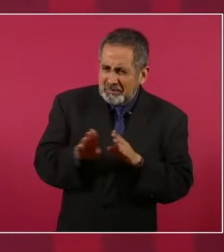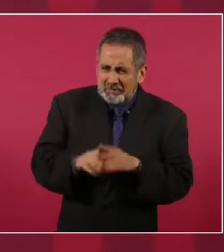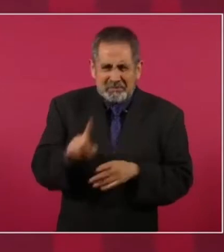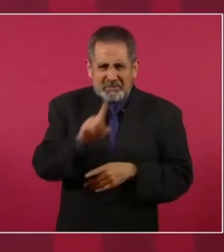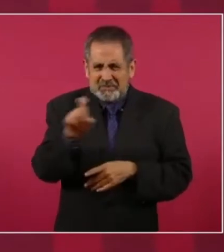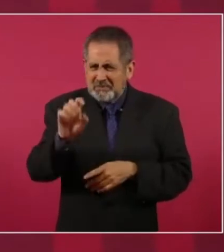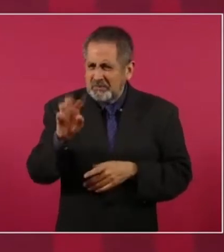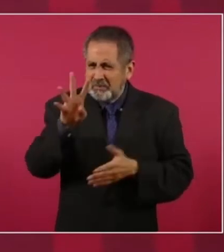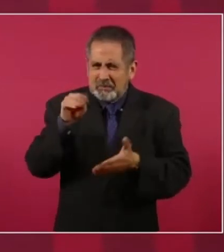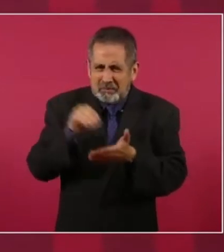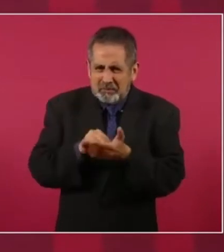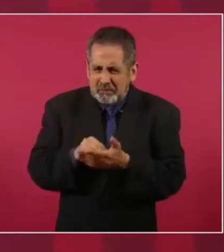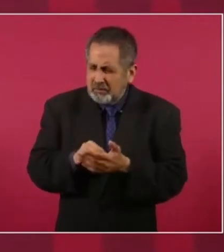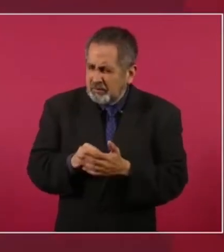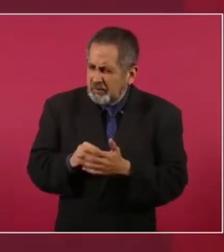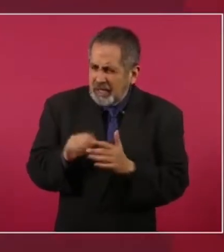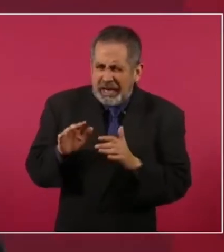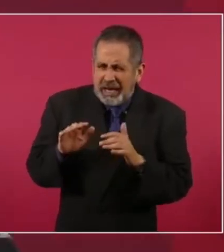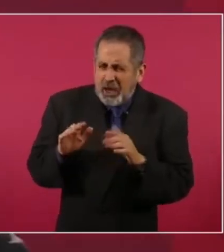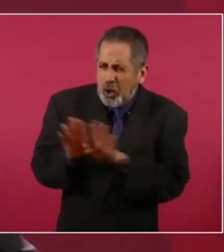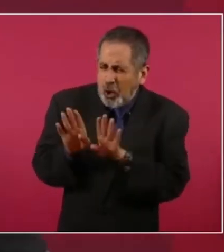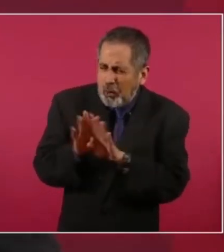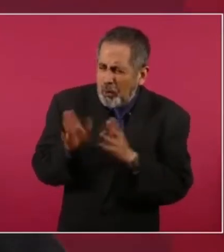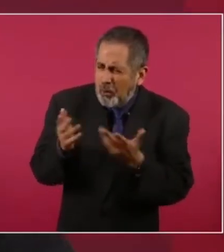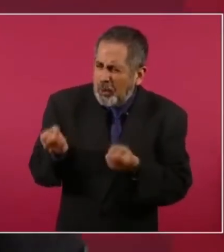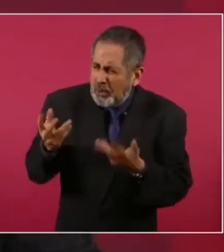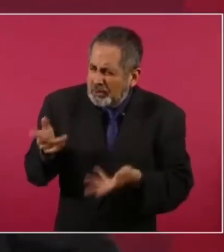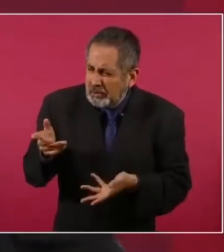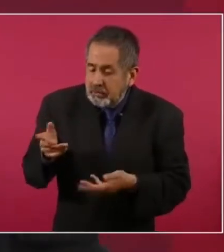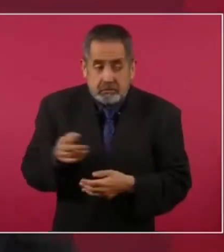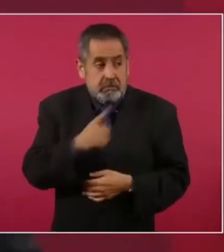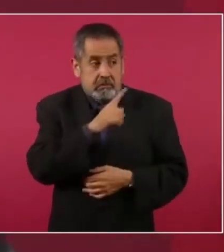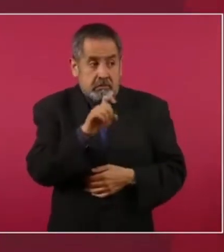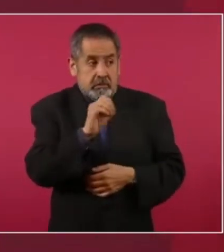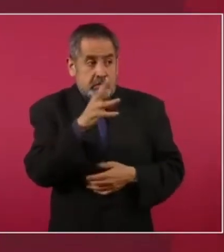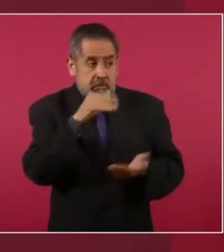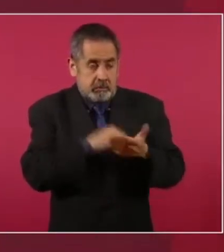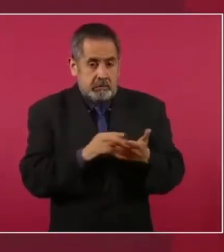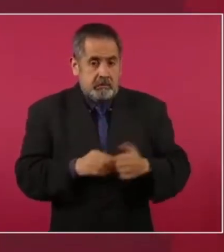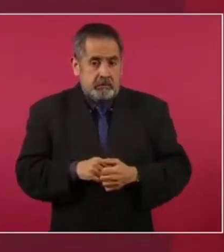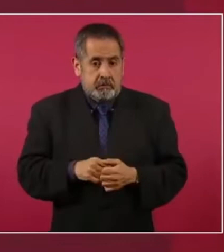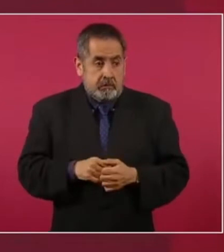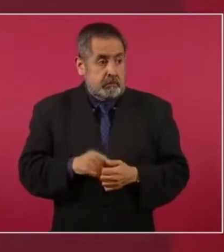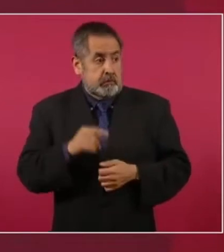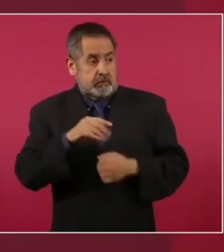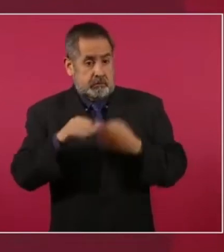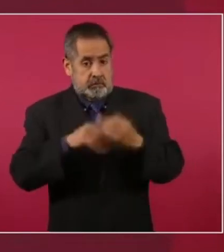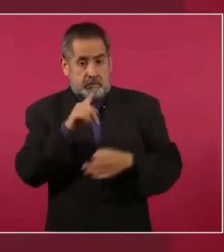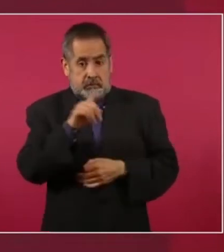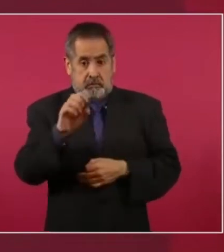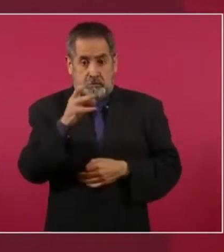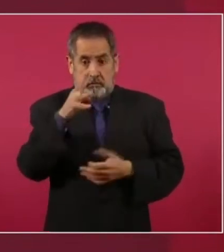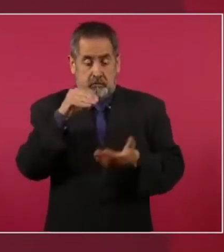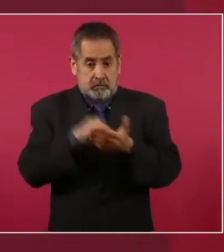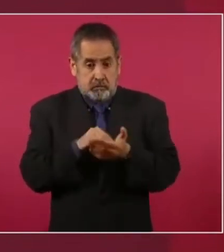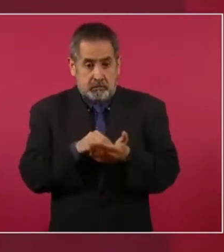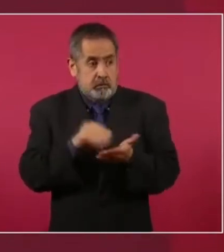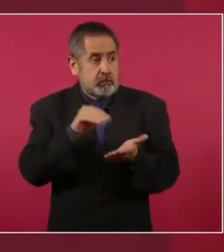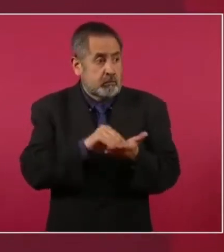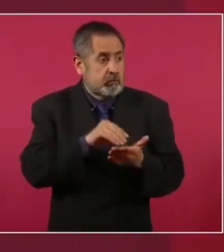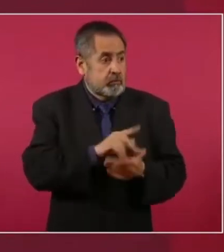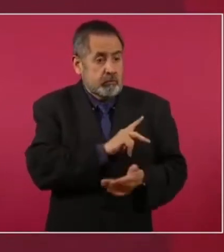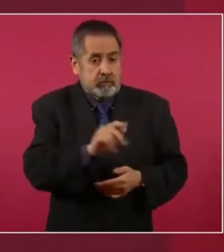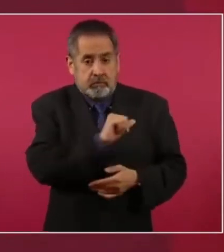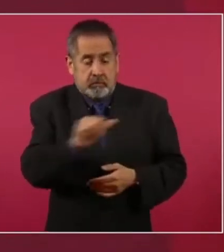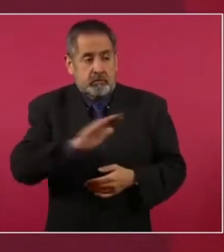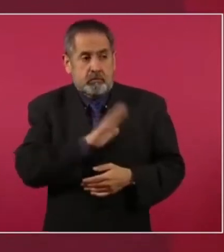104,000. Me dijo, bueno, ¿cómo? O sea, 104,000. Le dije, no quiere decir que todos esos 104,000 desaparecidos estén muertos, no